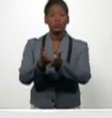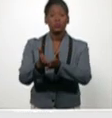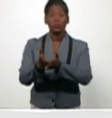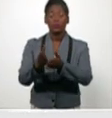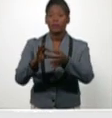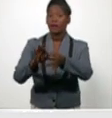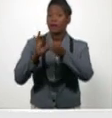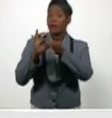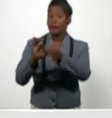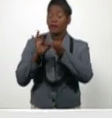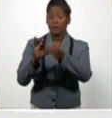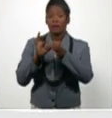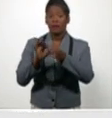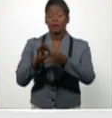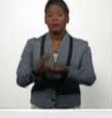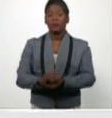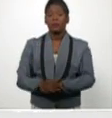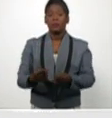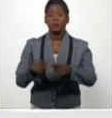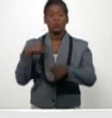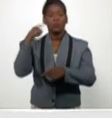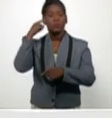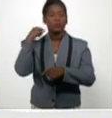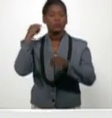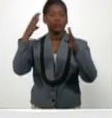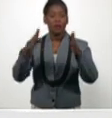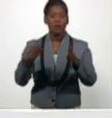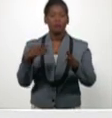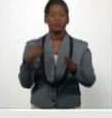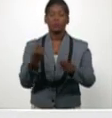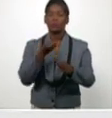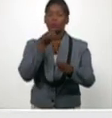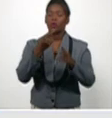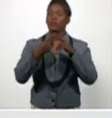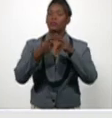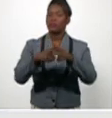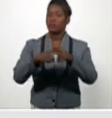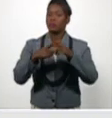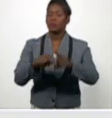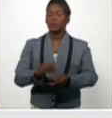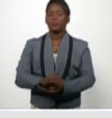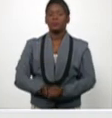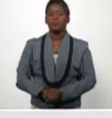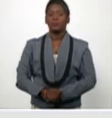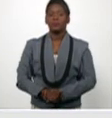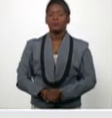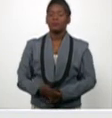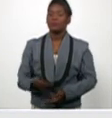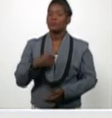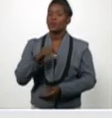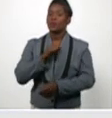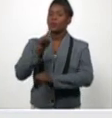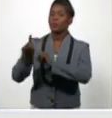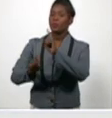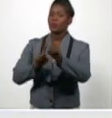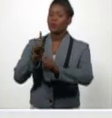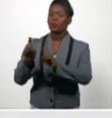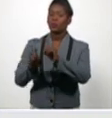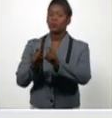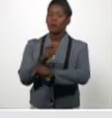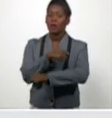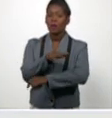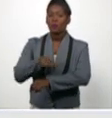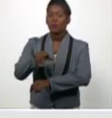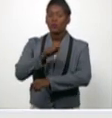bueno, este año vamos a resolver estos problemas. Doctor, tenemos un par de preguntas. Correcto. De televidentes asiduos a